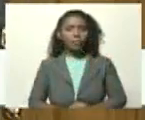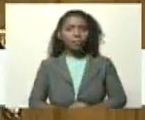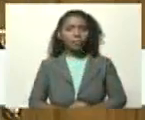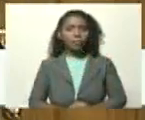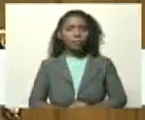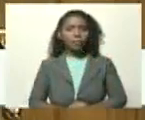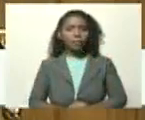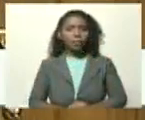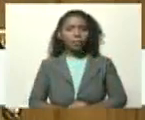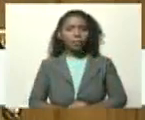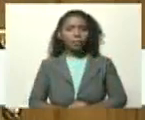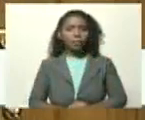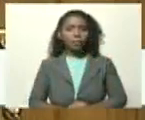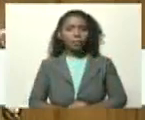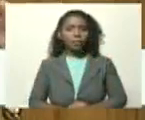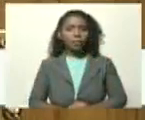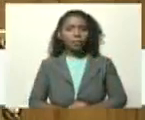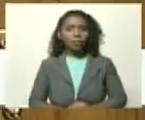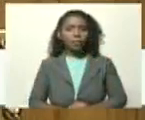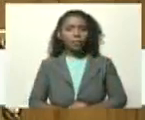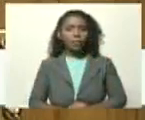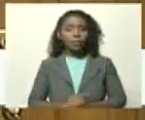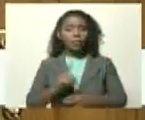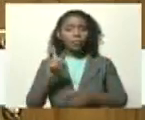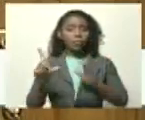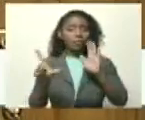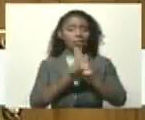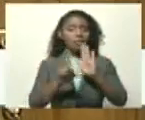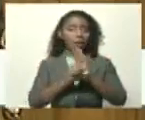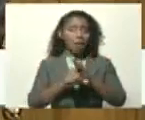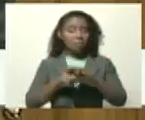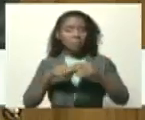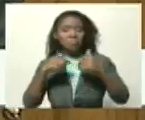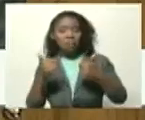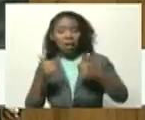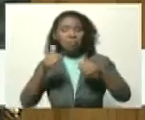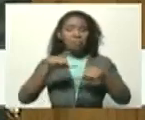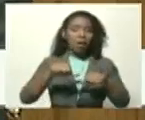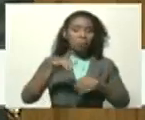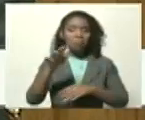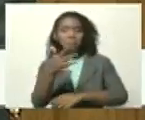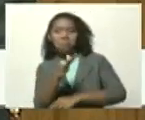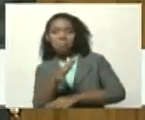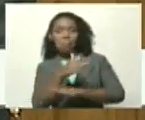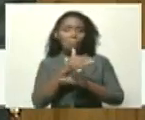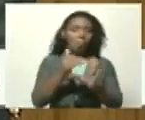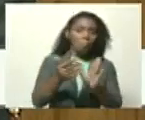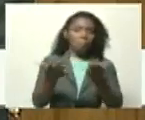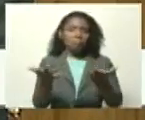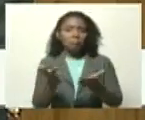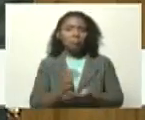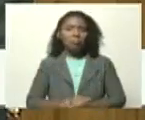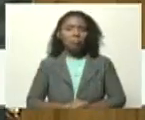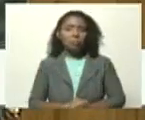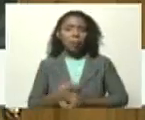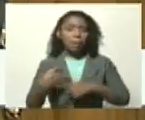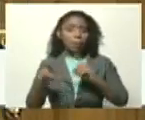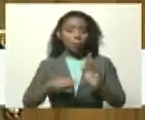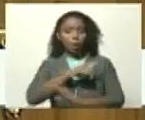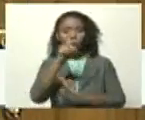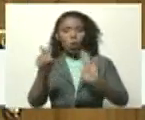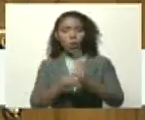palaciego, de unas leyes buenas, otras regulares, otras no tan buenas, pero